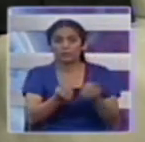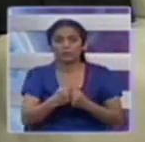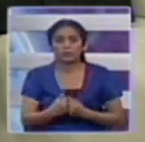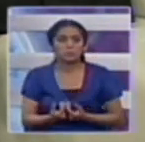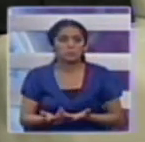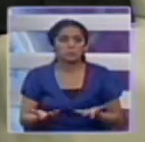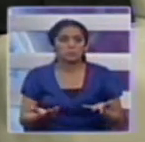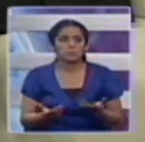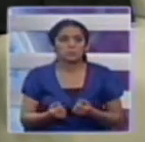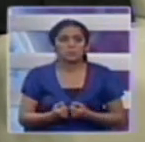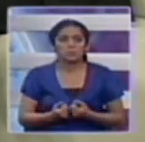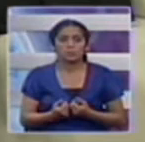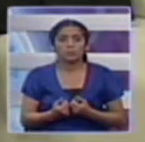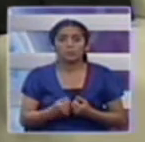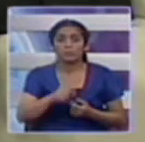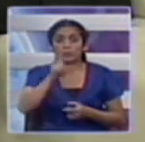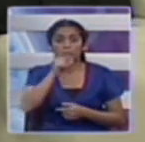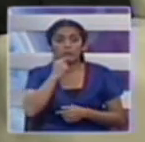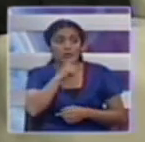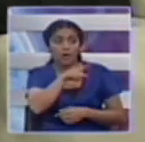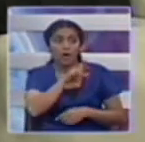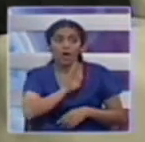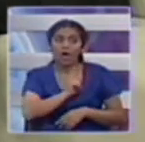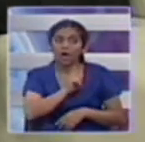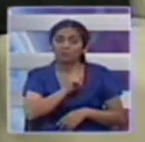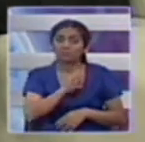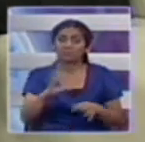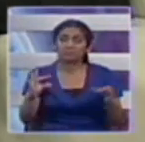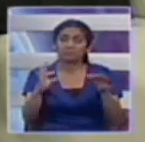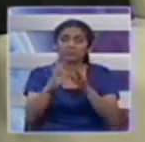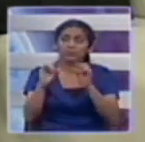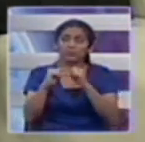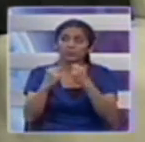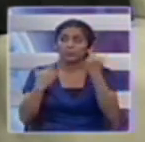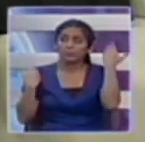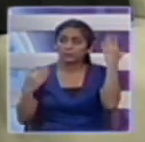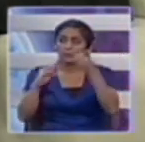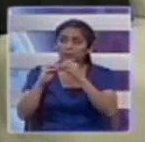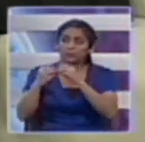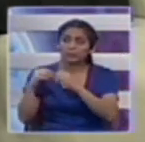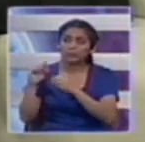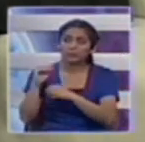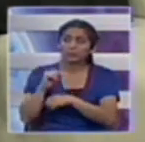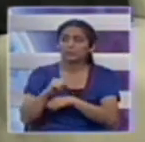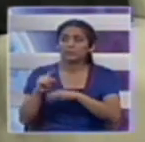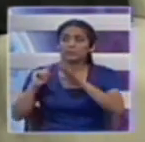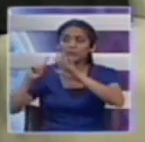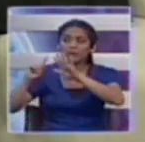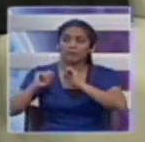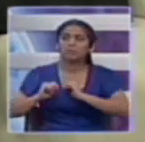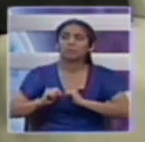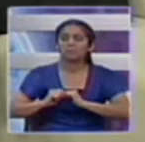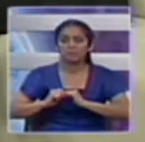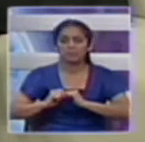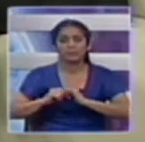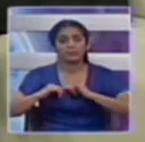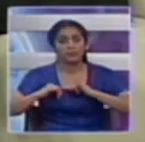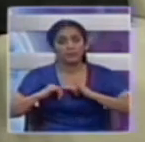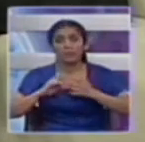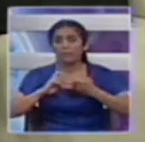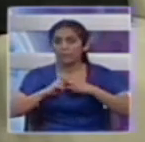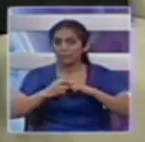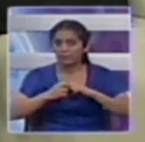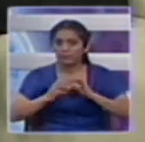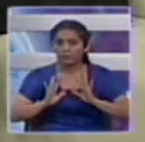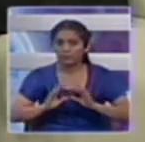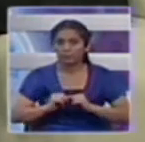hacia el lado de los socialcristianos. En el caso de Odebrecht, que es otro caso de corrupción, los dardos, en cambio, se van hacia el